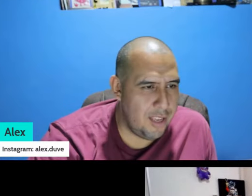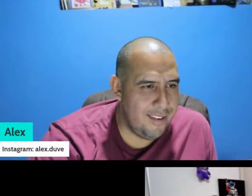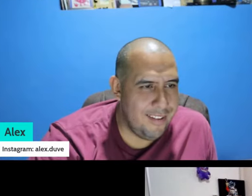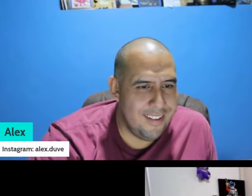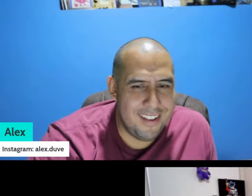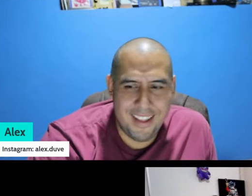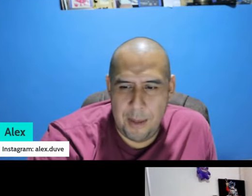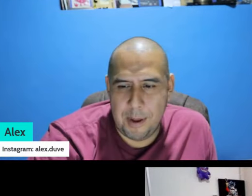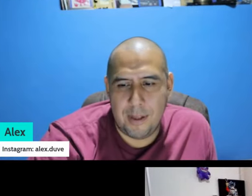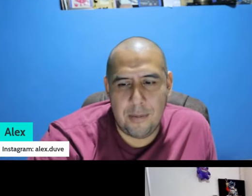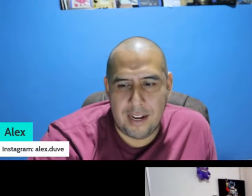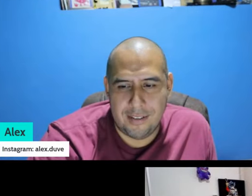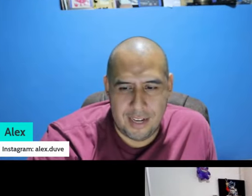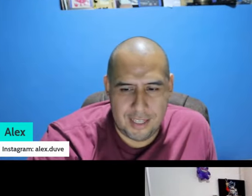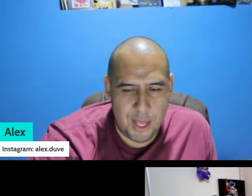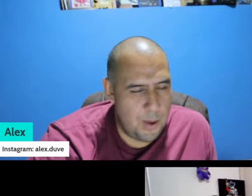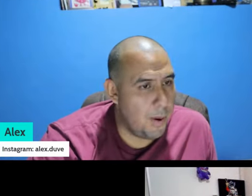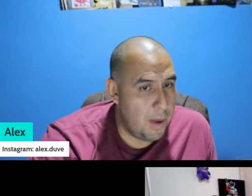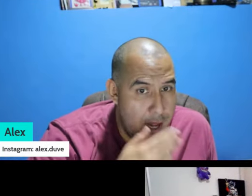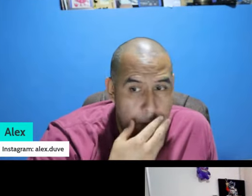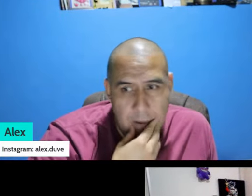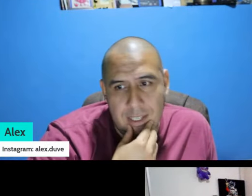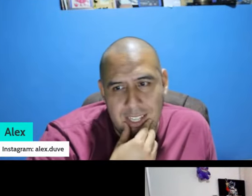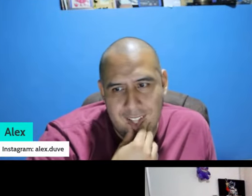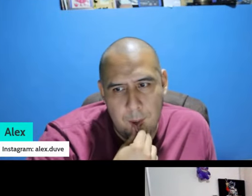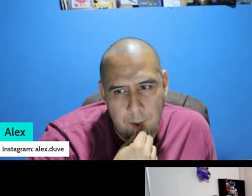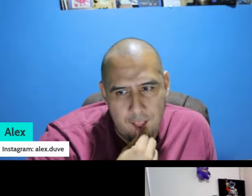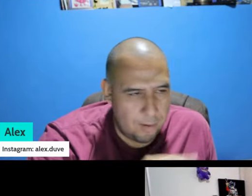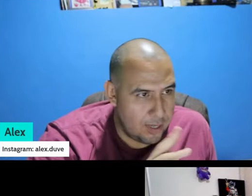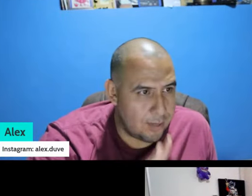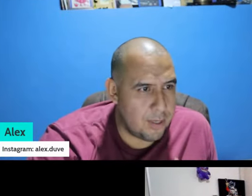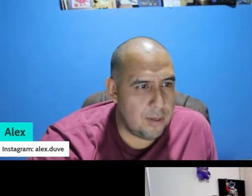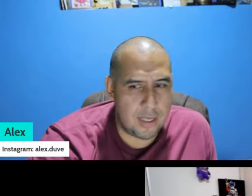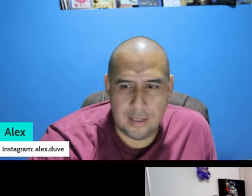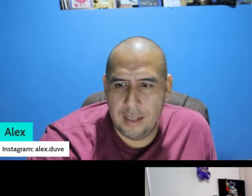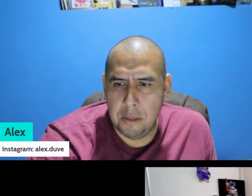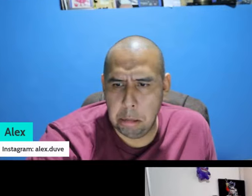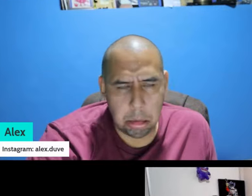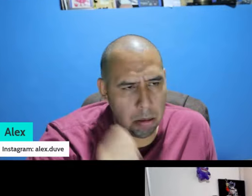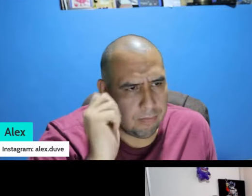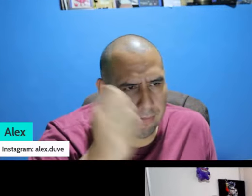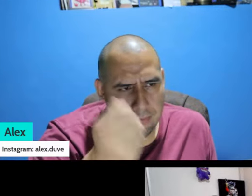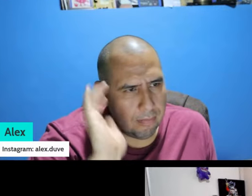sí a cuando me ha contratado el gobierno estatal para algunas cuestiones